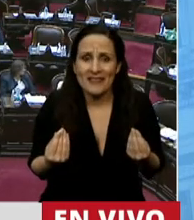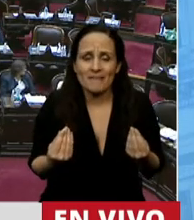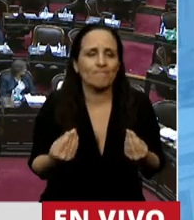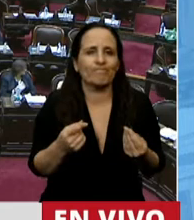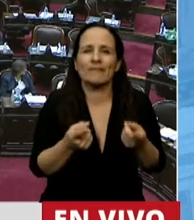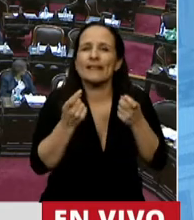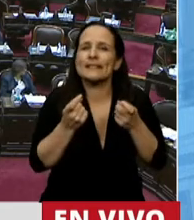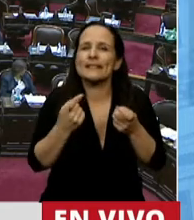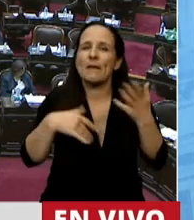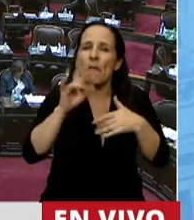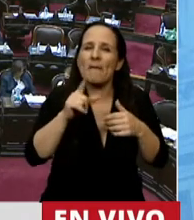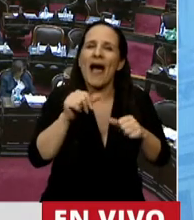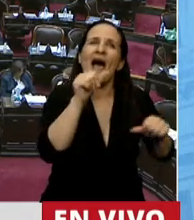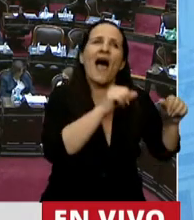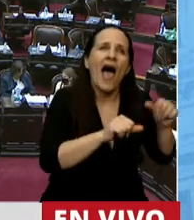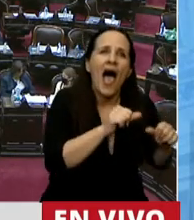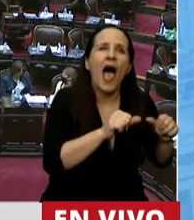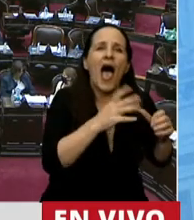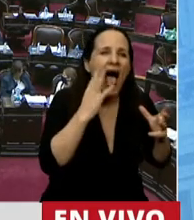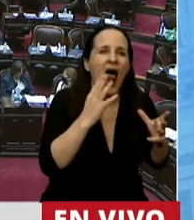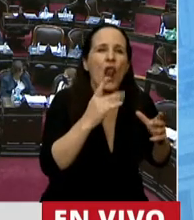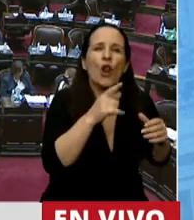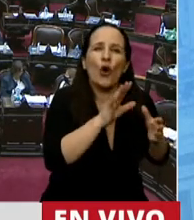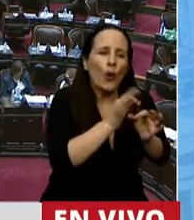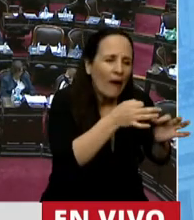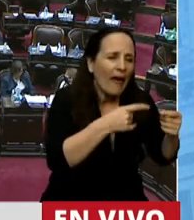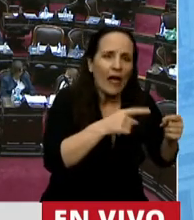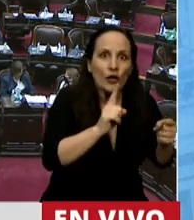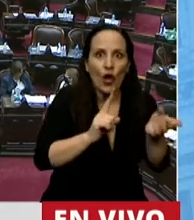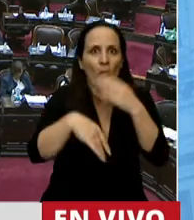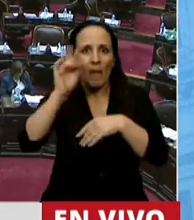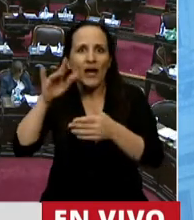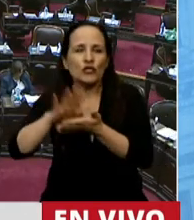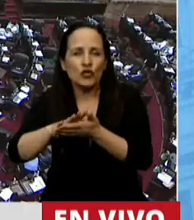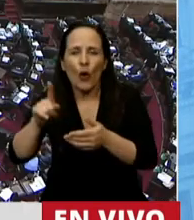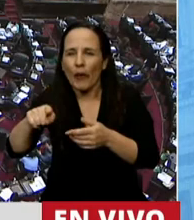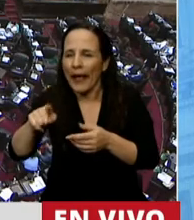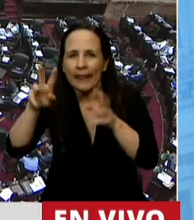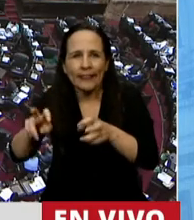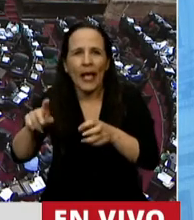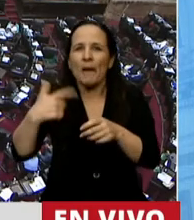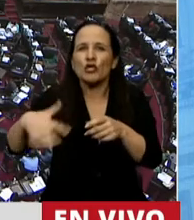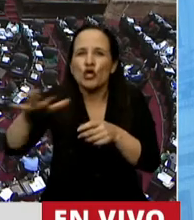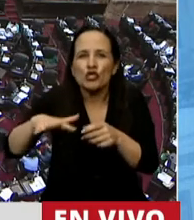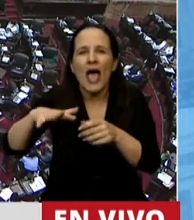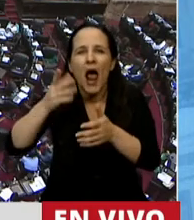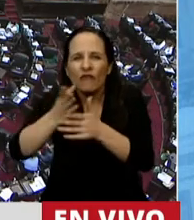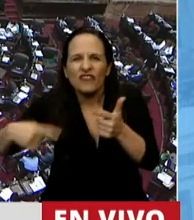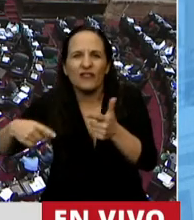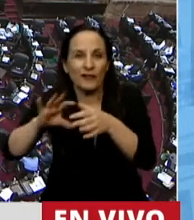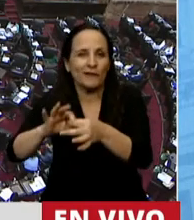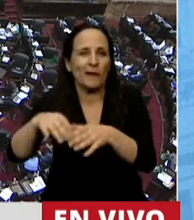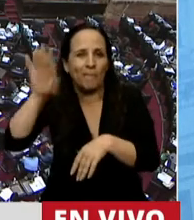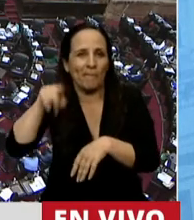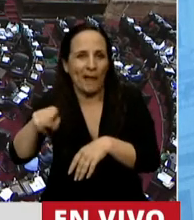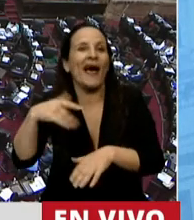de las ciencias sociales a la reflexión y no los elementos propios de la biología. Creo que desde